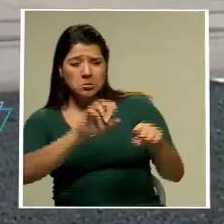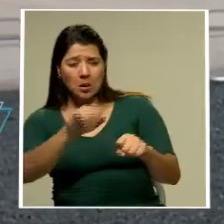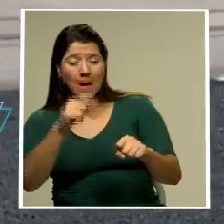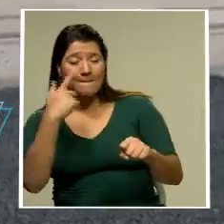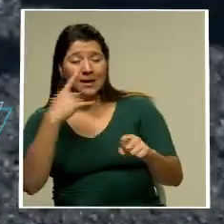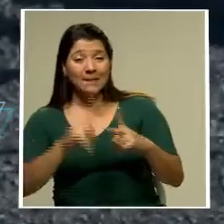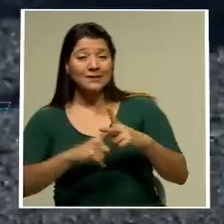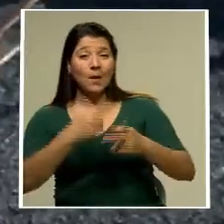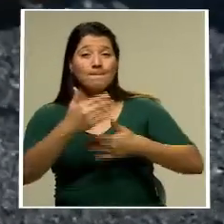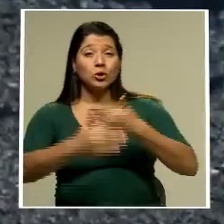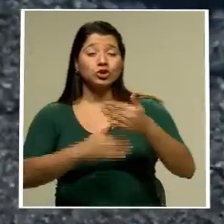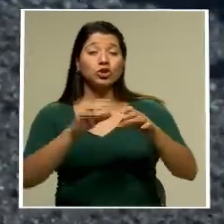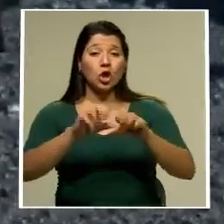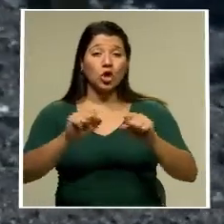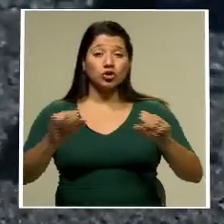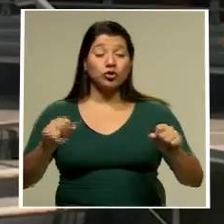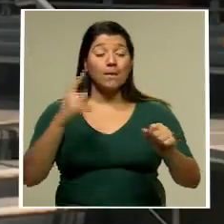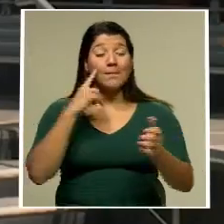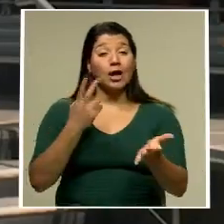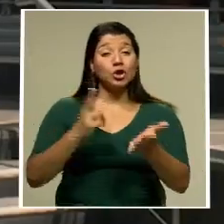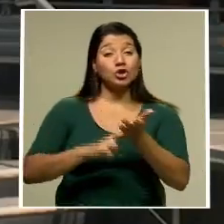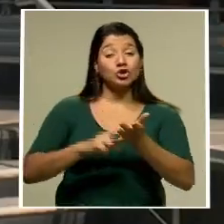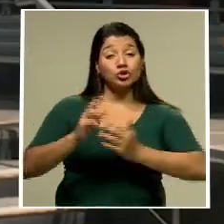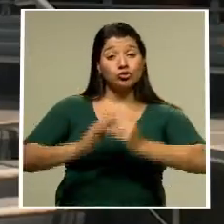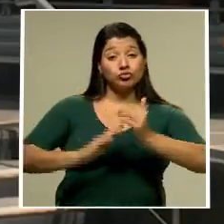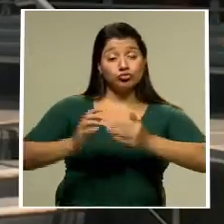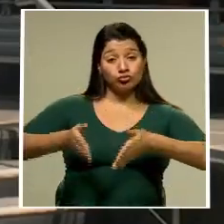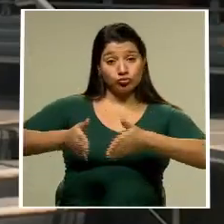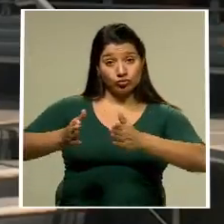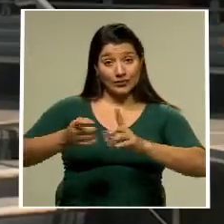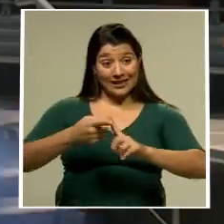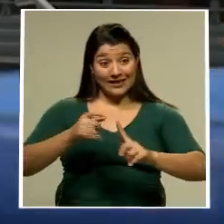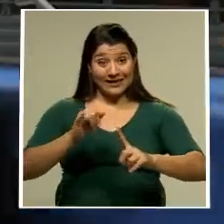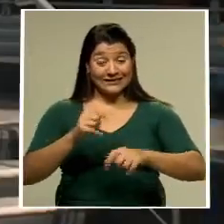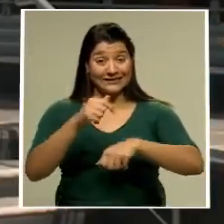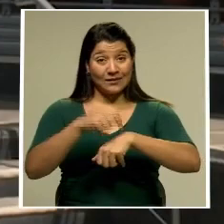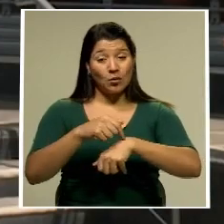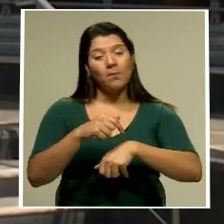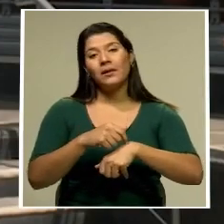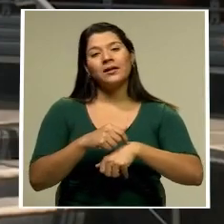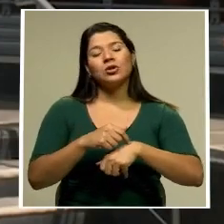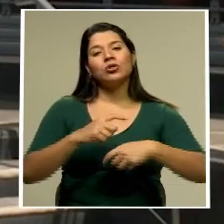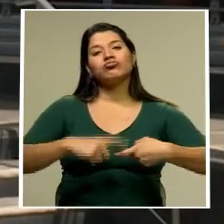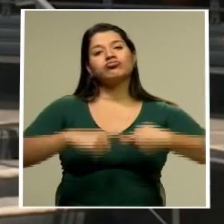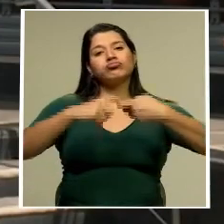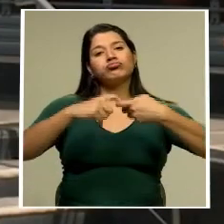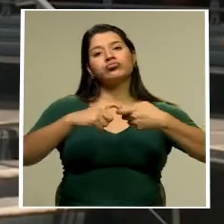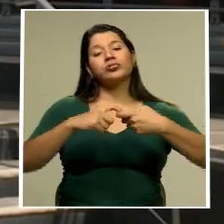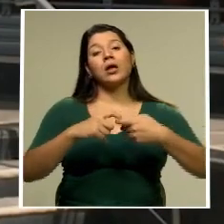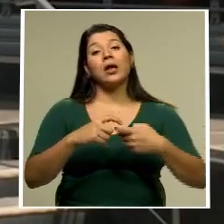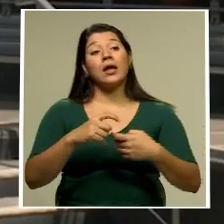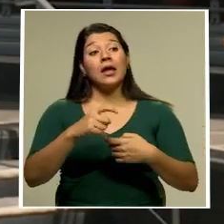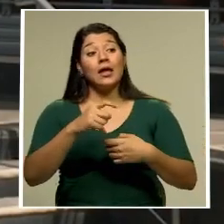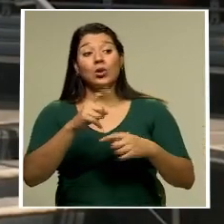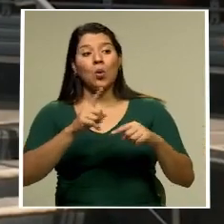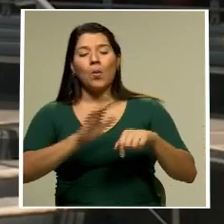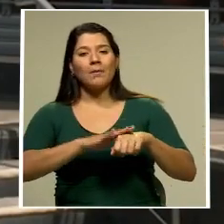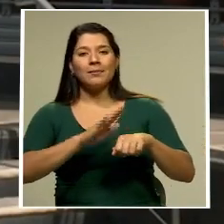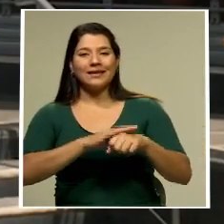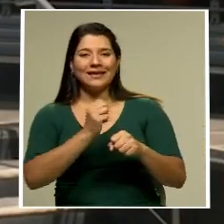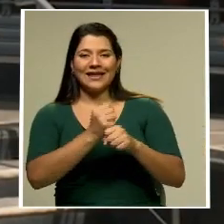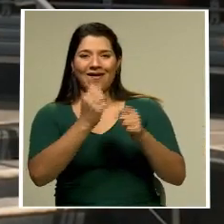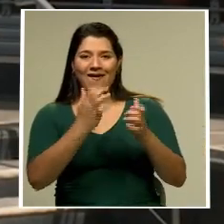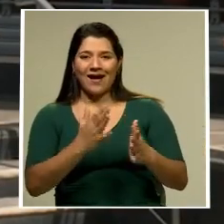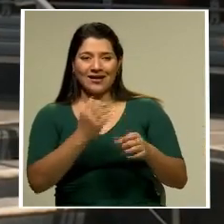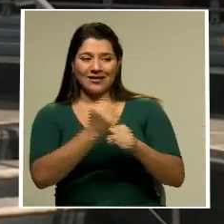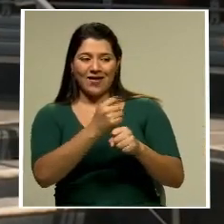corrupción en contratación de obra pública. Desde entonces se dictó como medida cautelar la suspensión de los cargos a funcionarios públicos